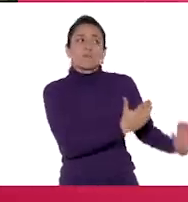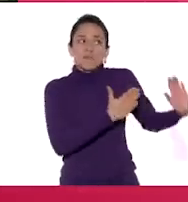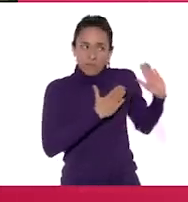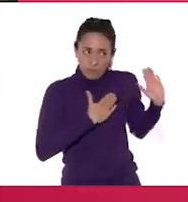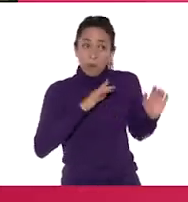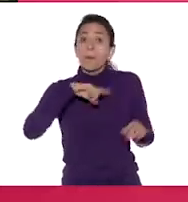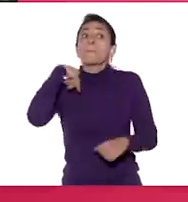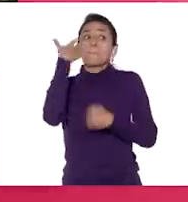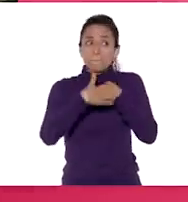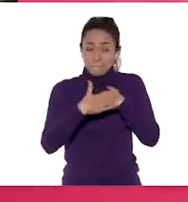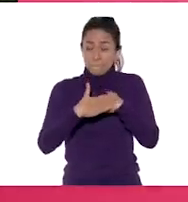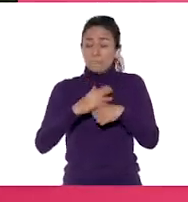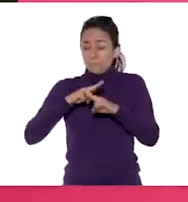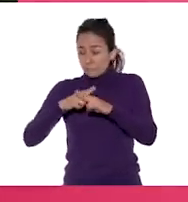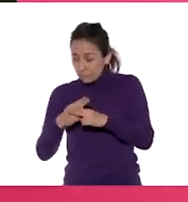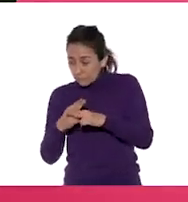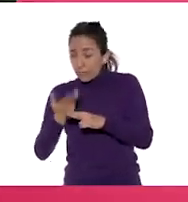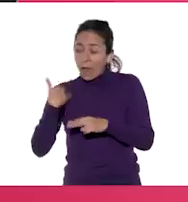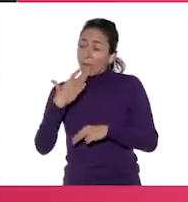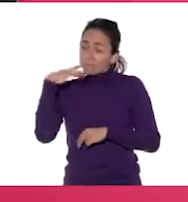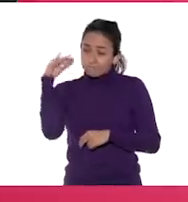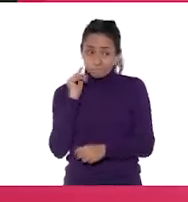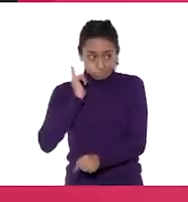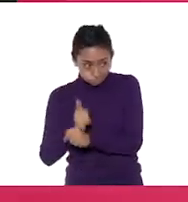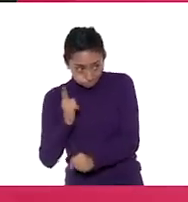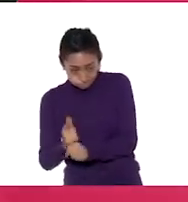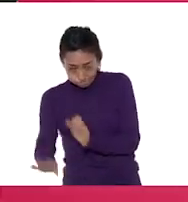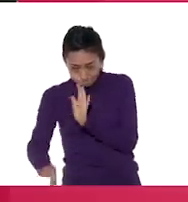restos de uno de estos animalitos.